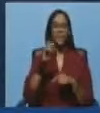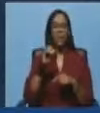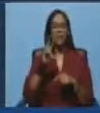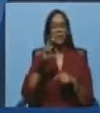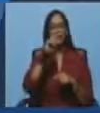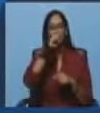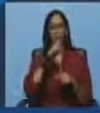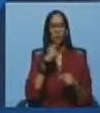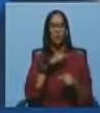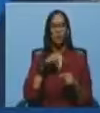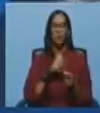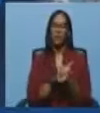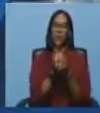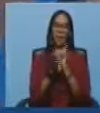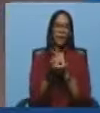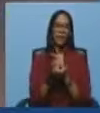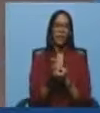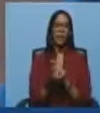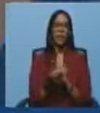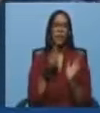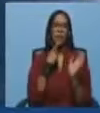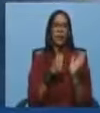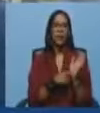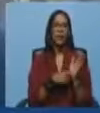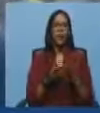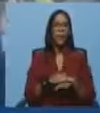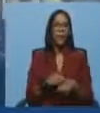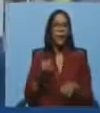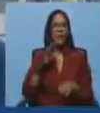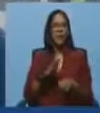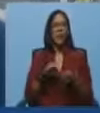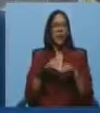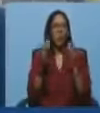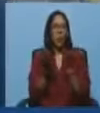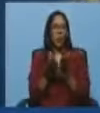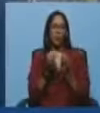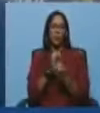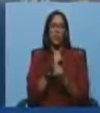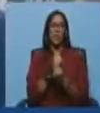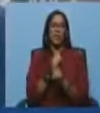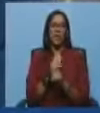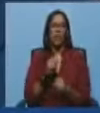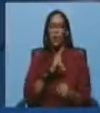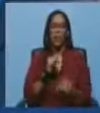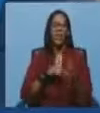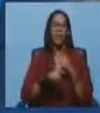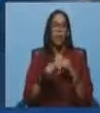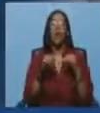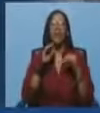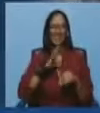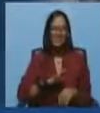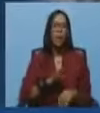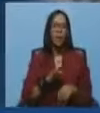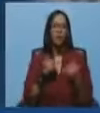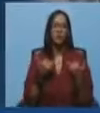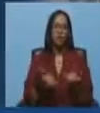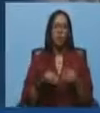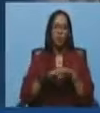nosotros tenemos que revertir eso plenamente, porque estamos en un mundo ya digital. No es que vamos hacia un mundo digital, estamos en un mundo